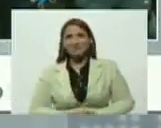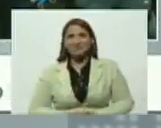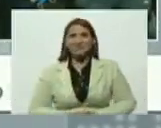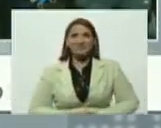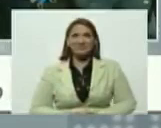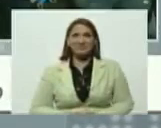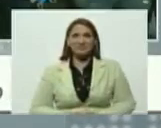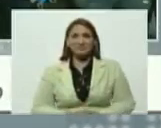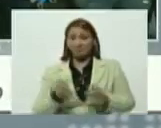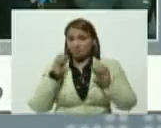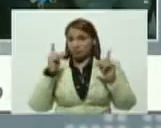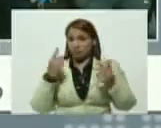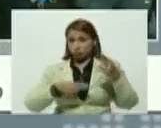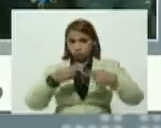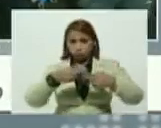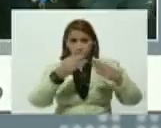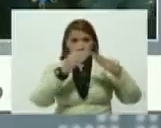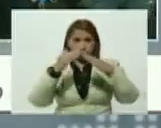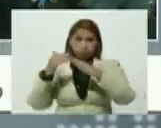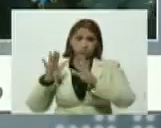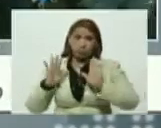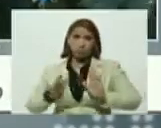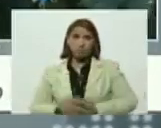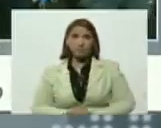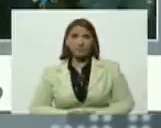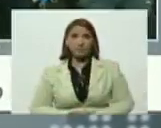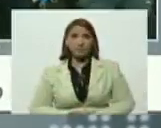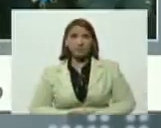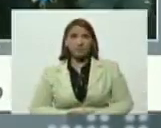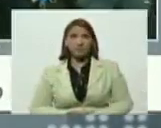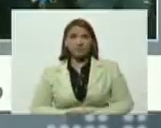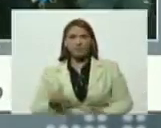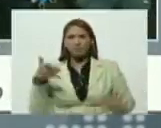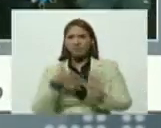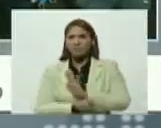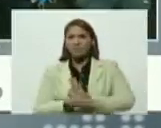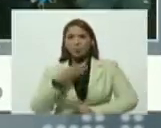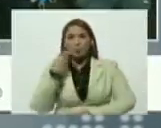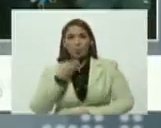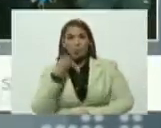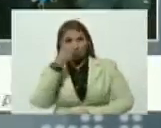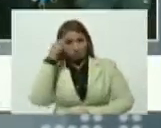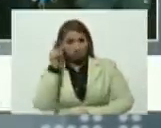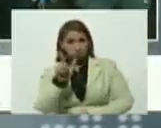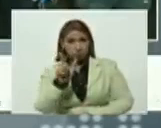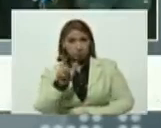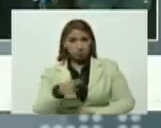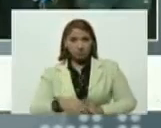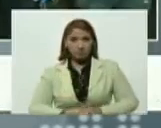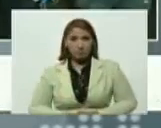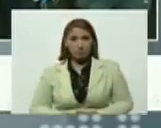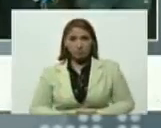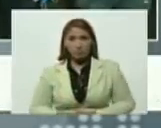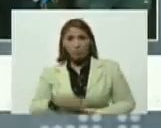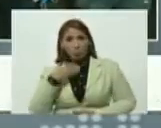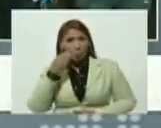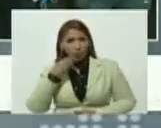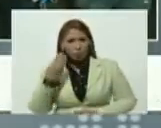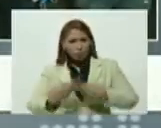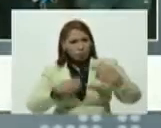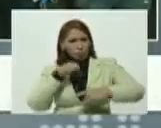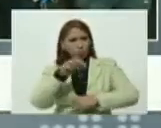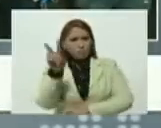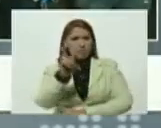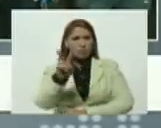Esto es impresionante, construyendo apartamentos. Quiere decir que la juventud del Partido Socialista Unido de Venezuela, la juventud revolucionaria